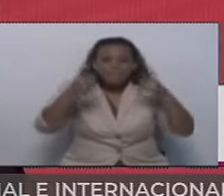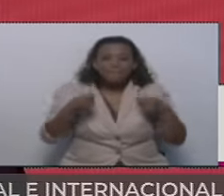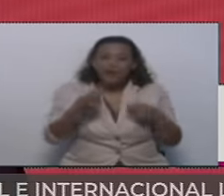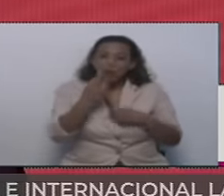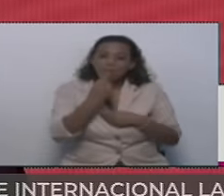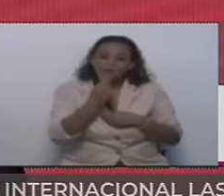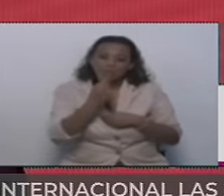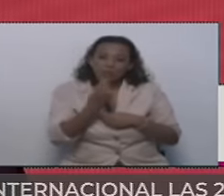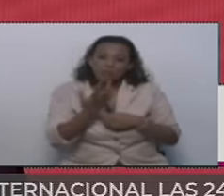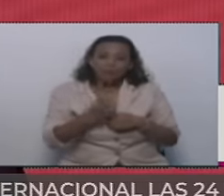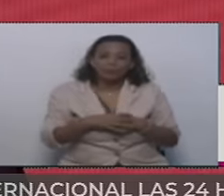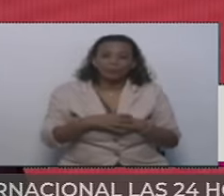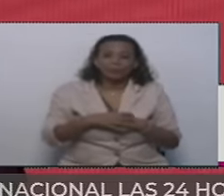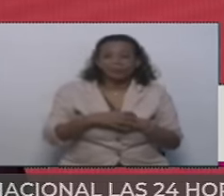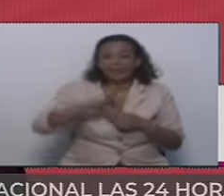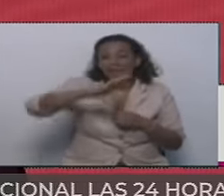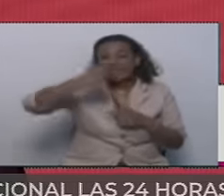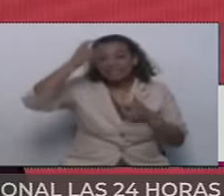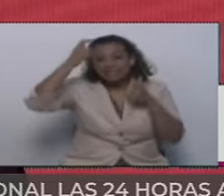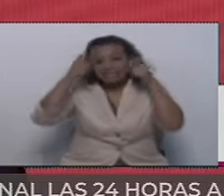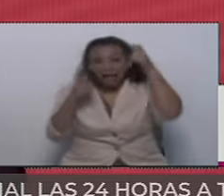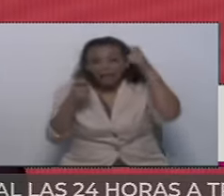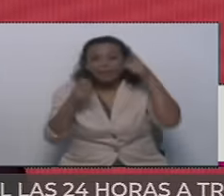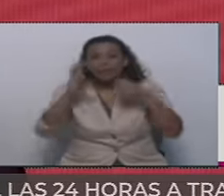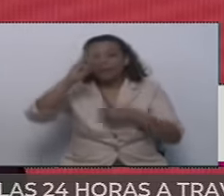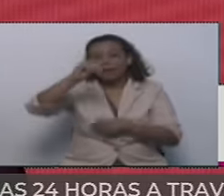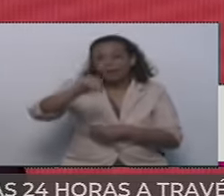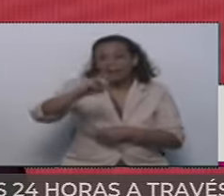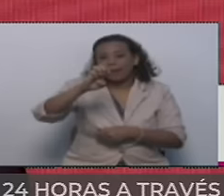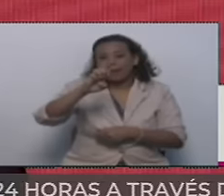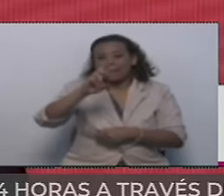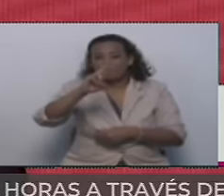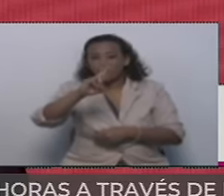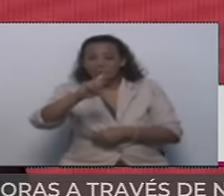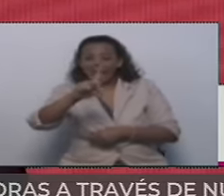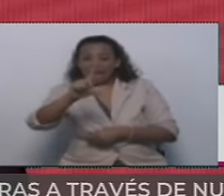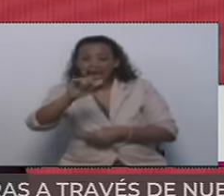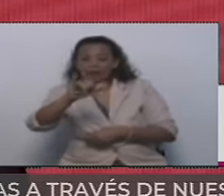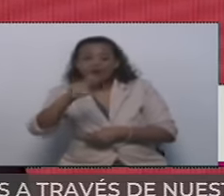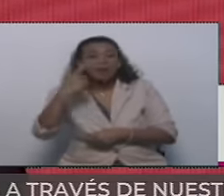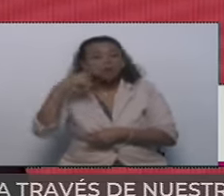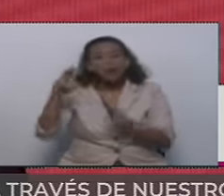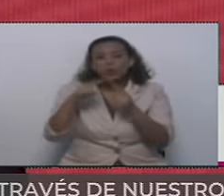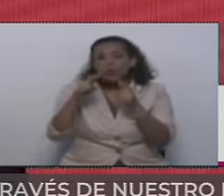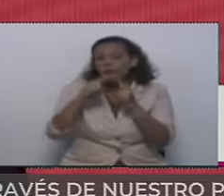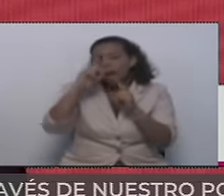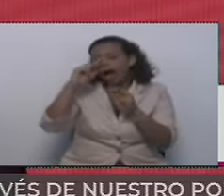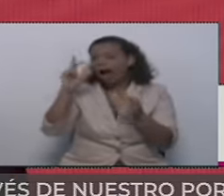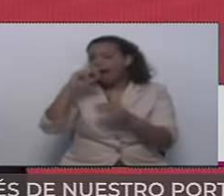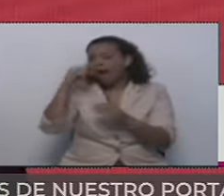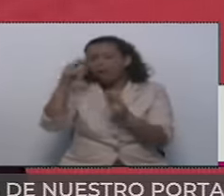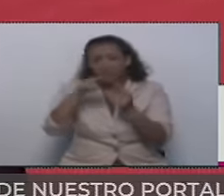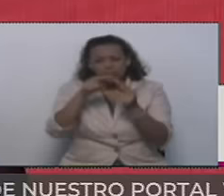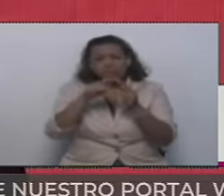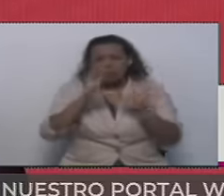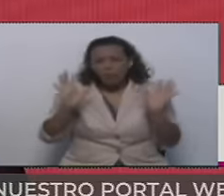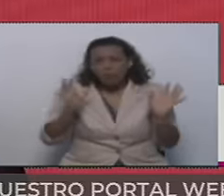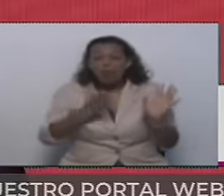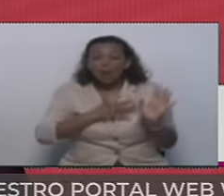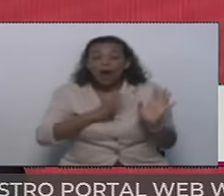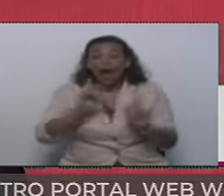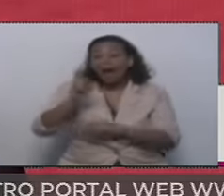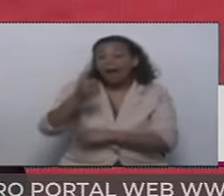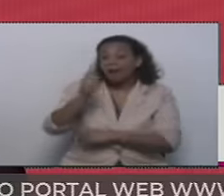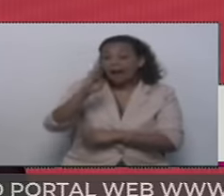Roja de Chávez. Merly Vanegas, su hija, a quien conozco de hace muchos años, y